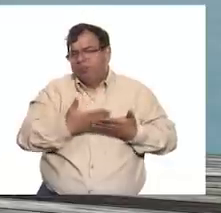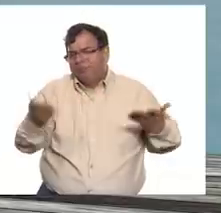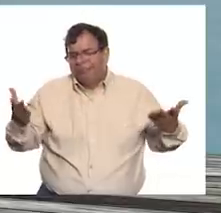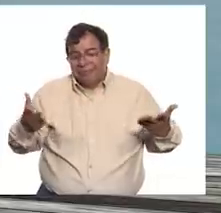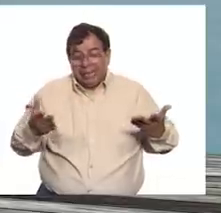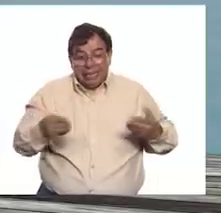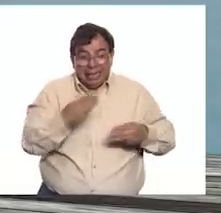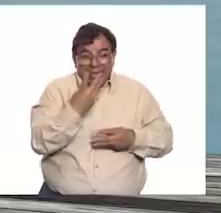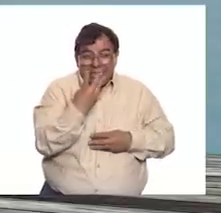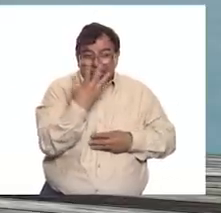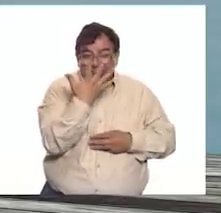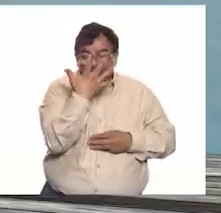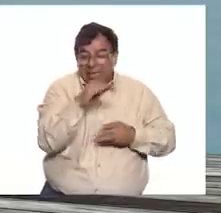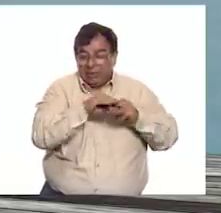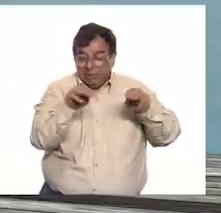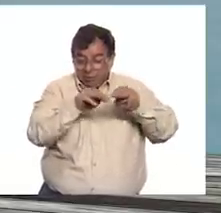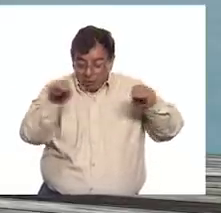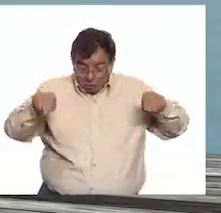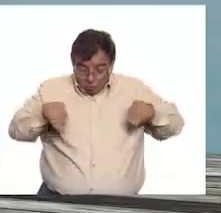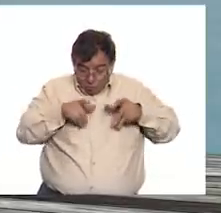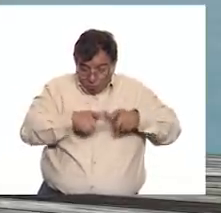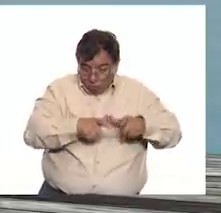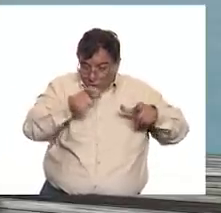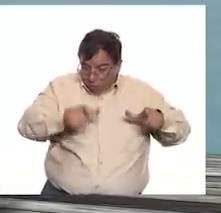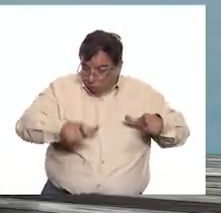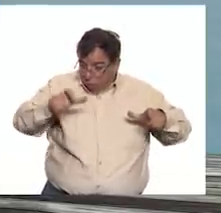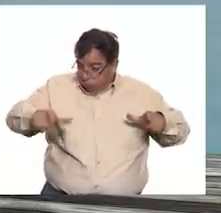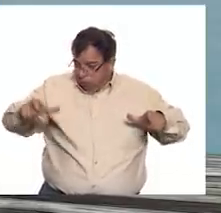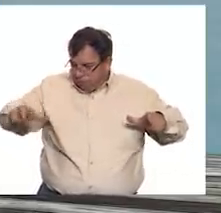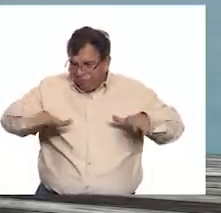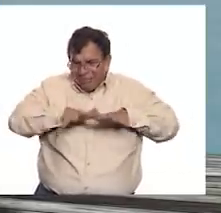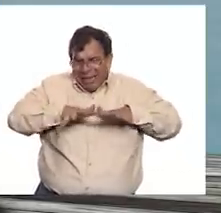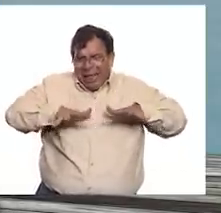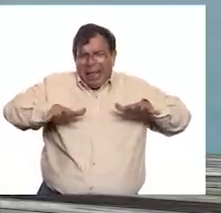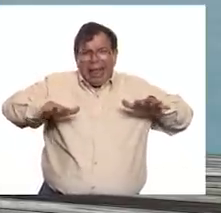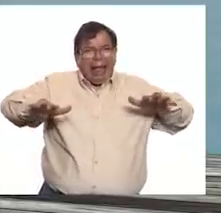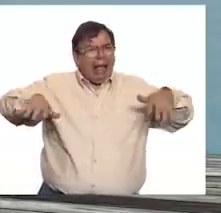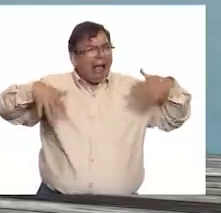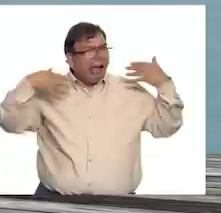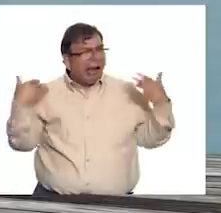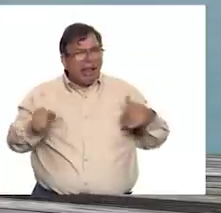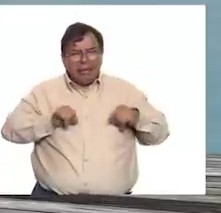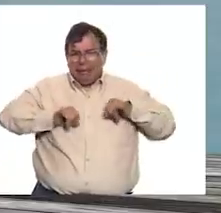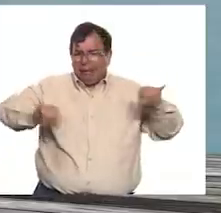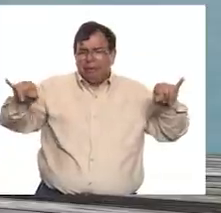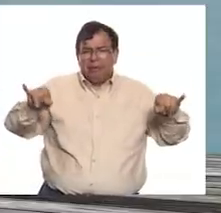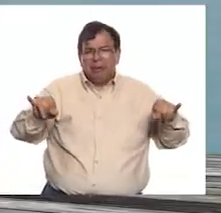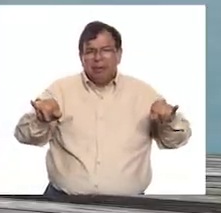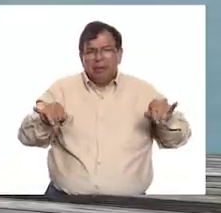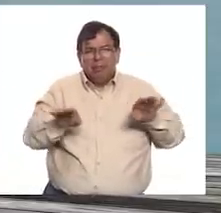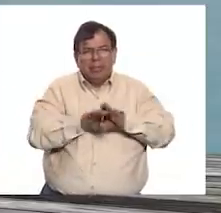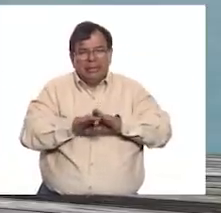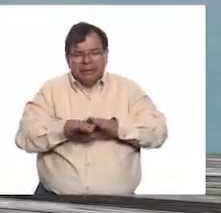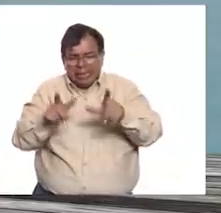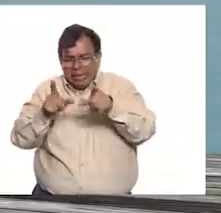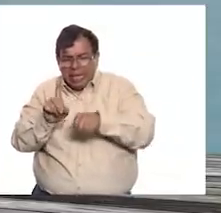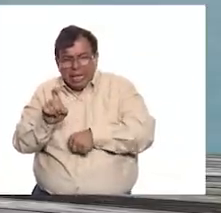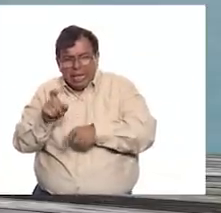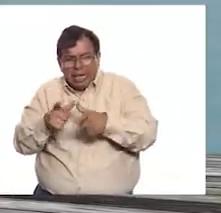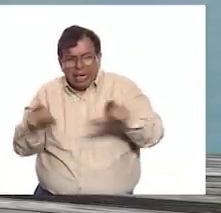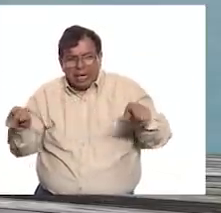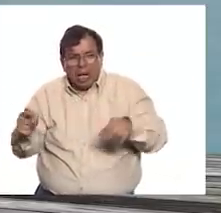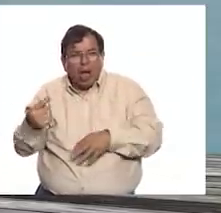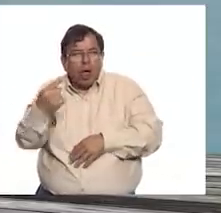metros cuadrados, estamos hablando de una extensión realmente grande. Se encuentra alrededor de la laguna Ojo